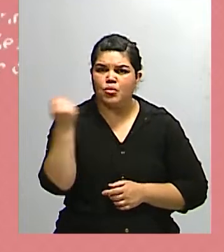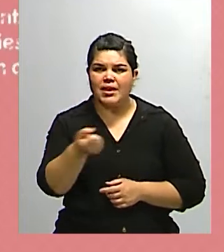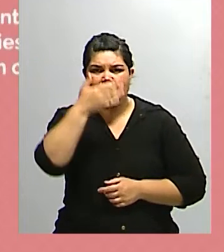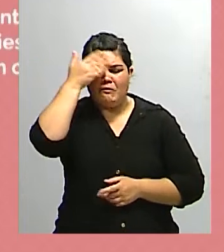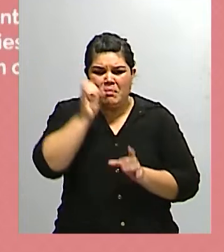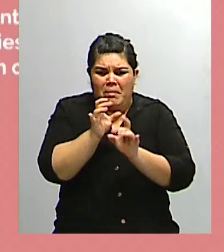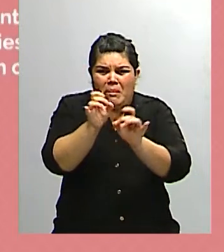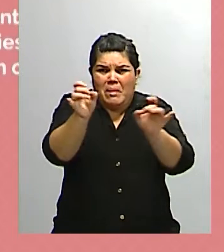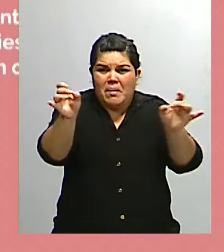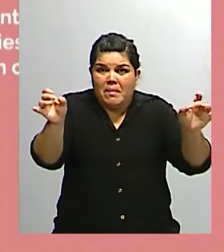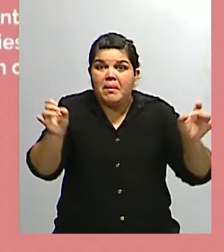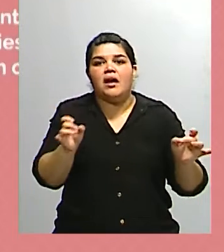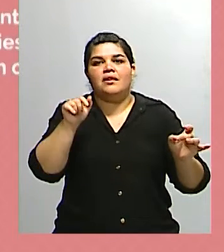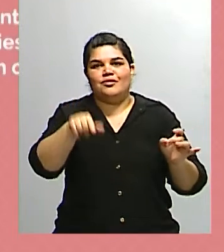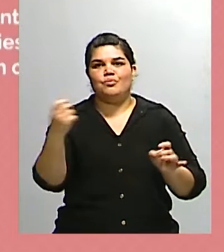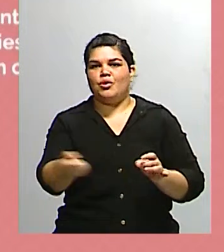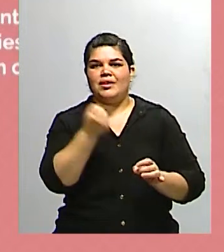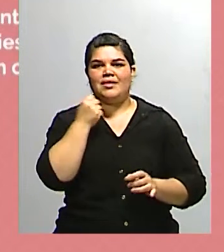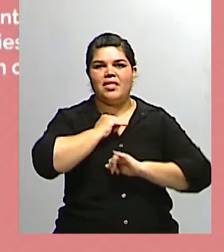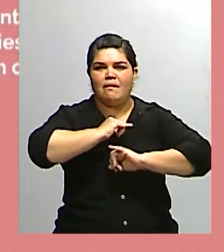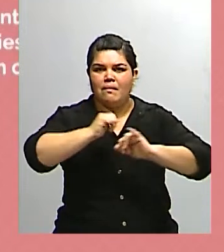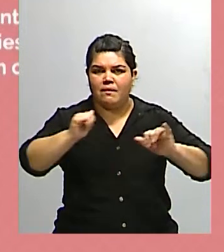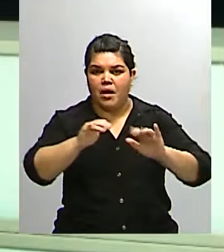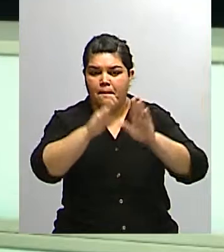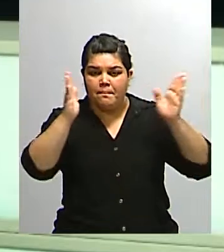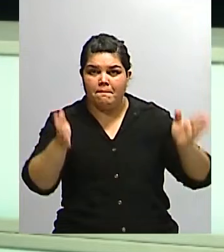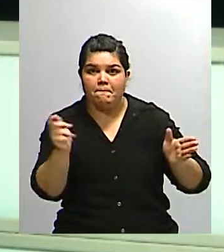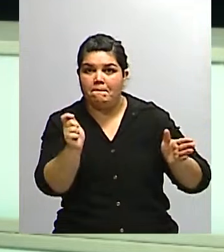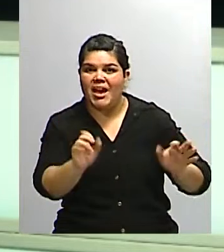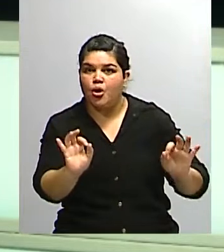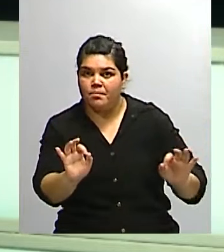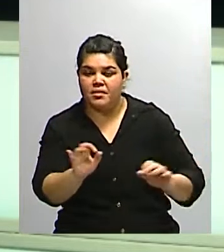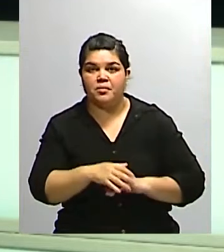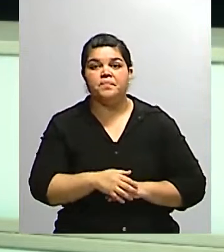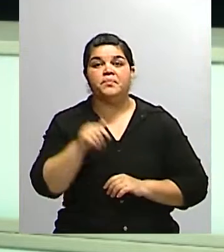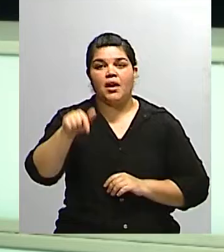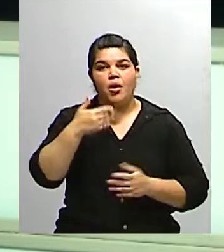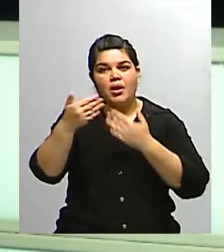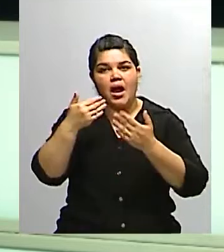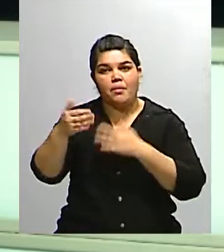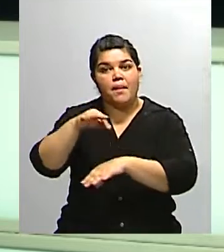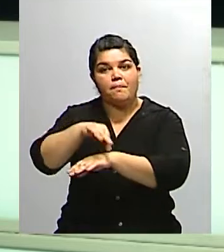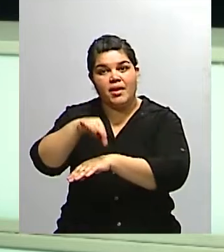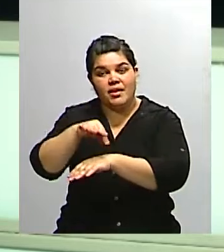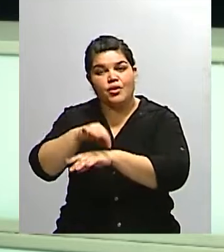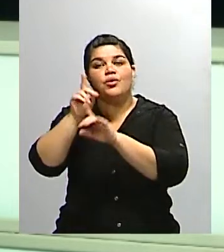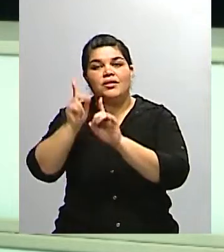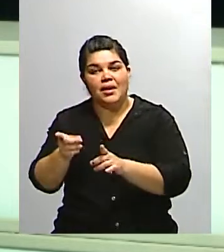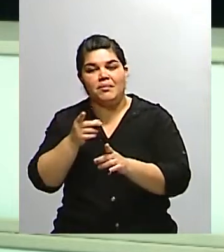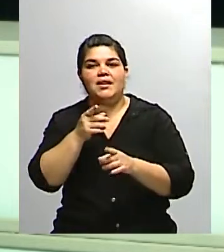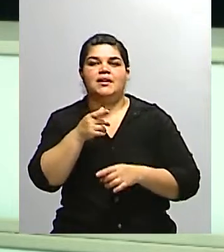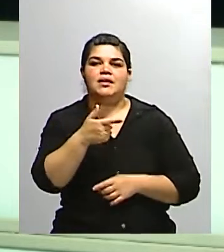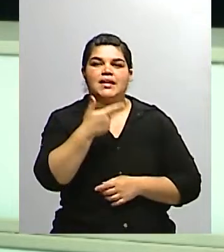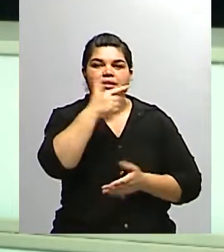en el mundo. Vamos a hablar de este tema más en profundidad, lo dijimos, con un médico y también con la senadora Fernanda